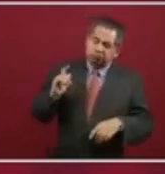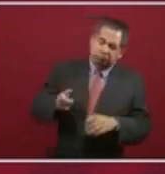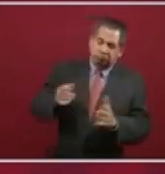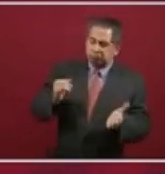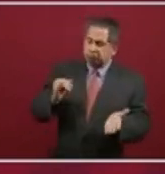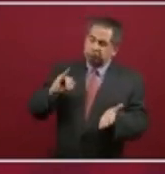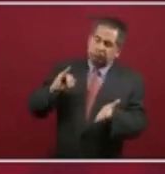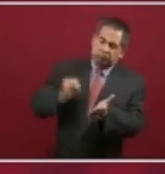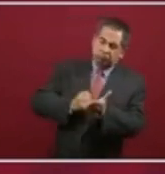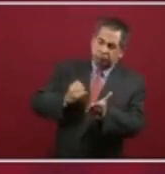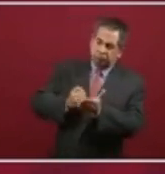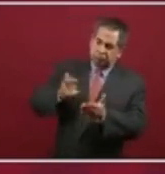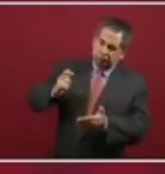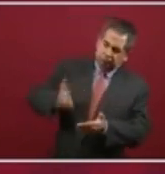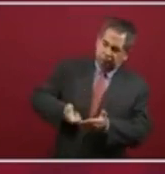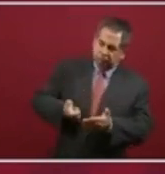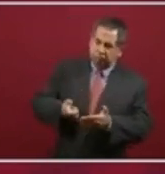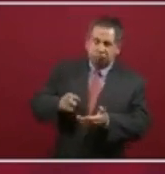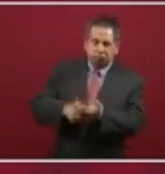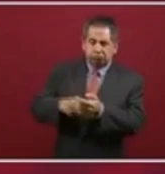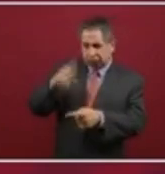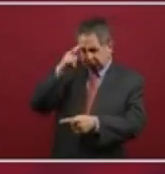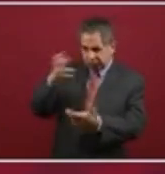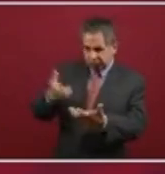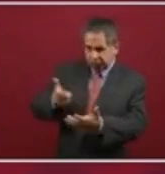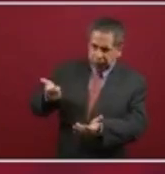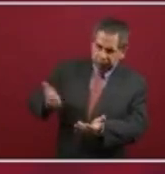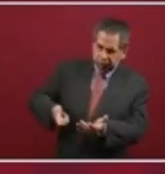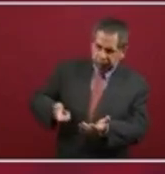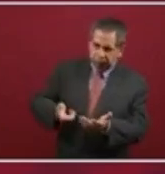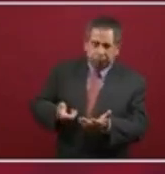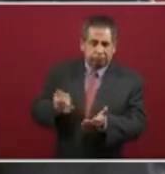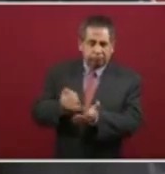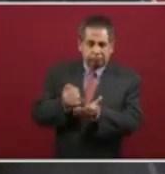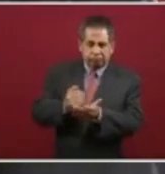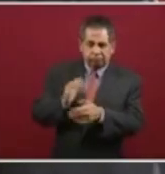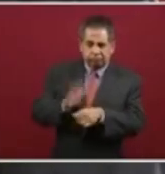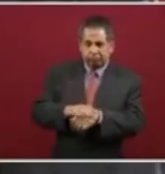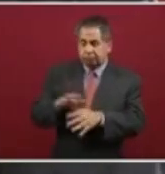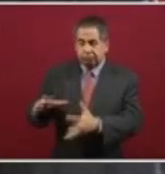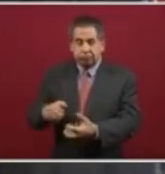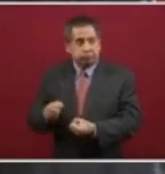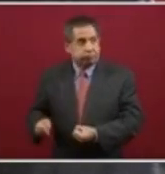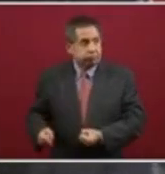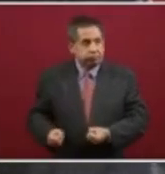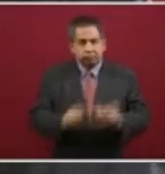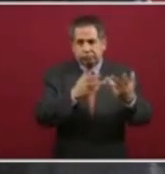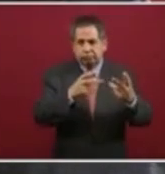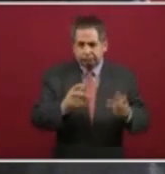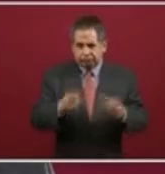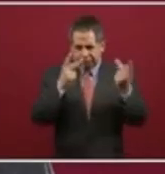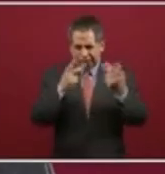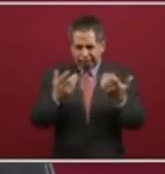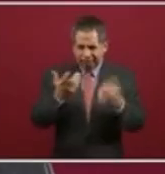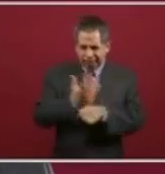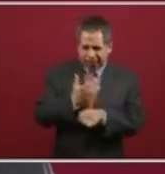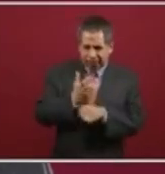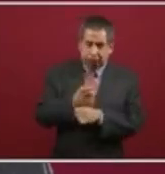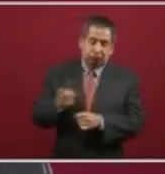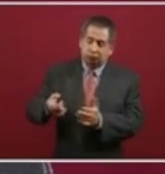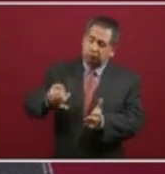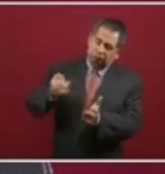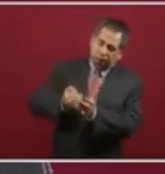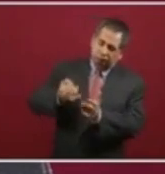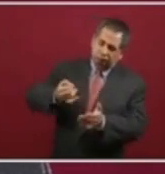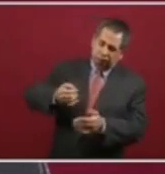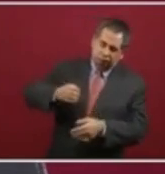con el propósito de evitar la medida de sanción que establece un 5 por ciento de arancel a los productos mexicanos informó